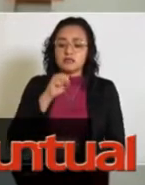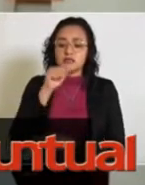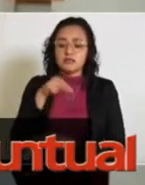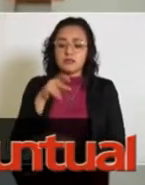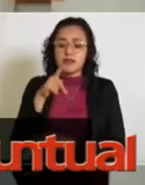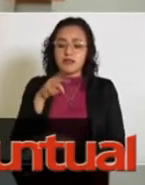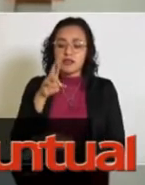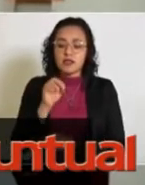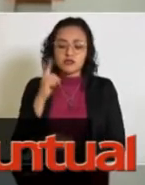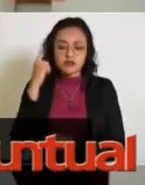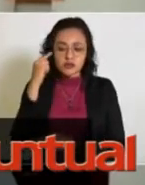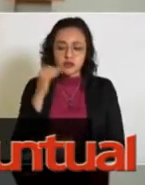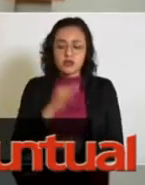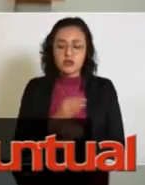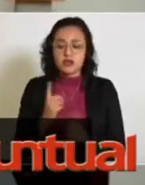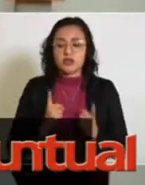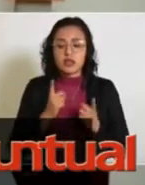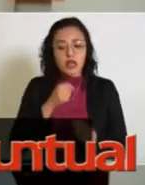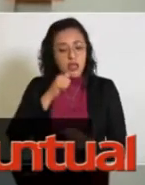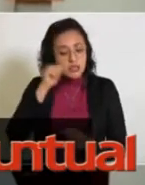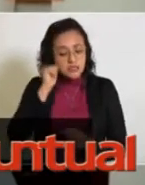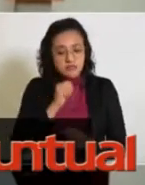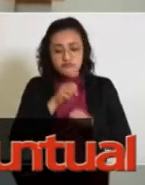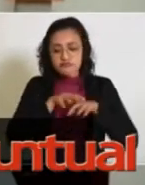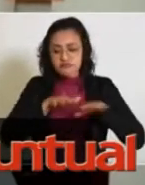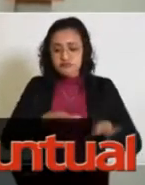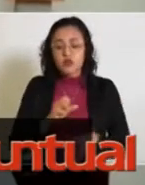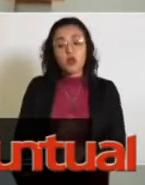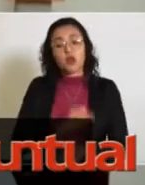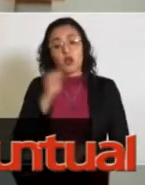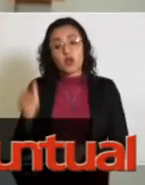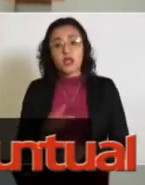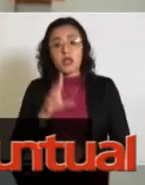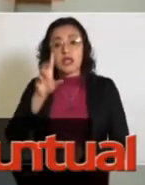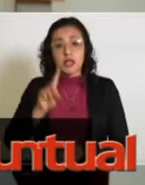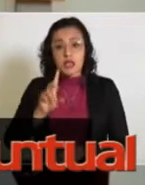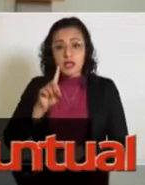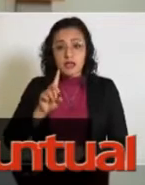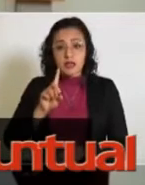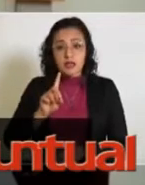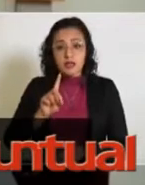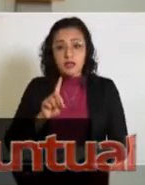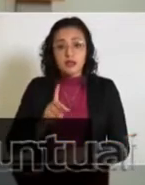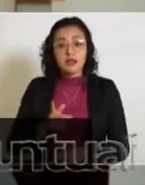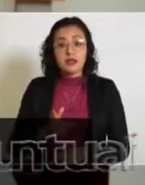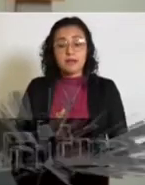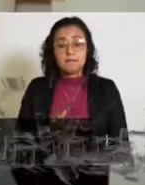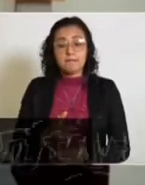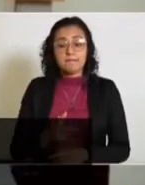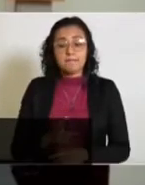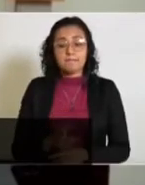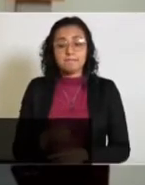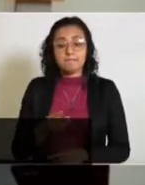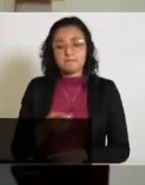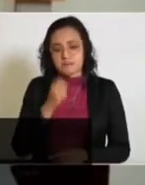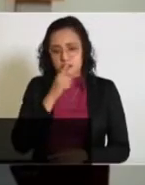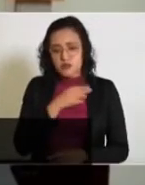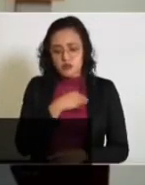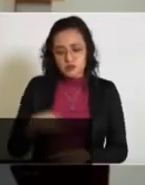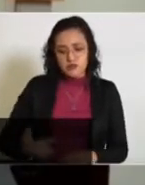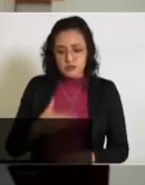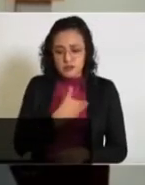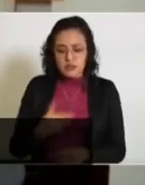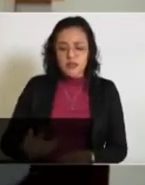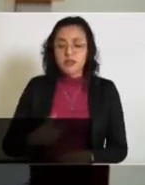Cholula, que ya lo dio a conocer el día de ayer, y hay otras 30 otras autoridades municipales que han